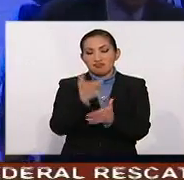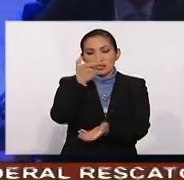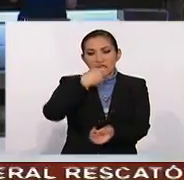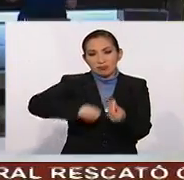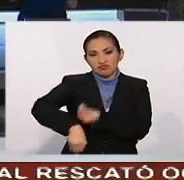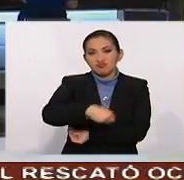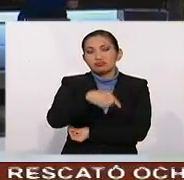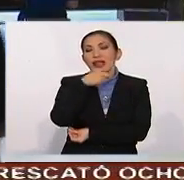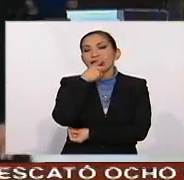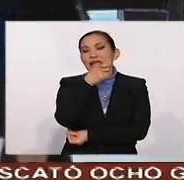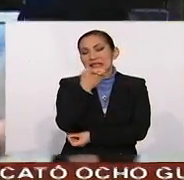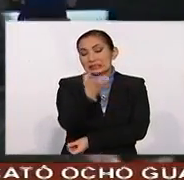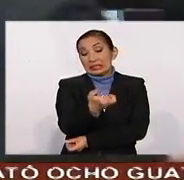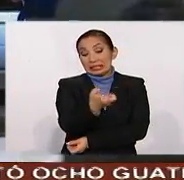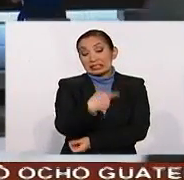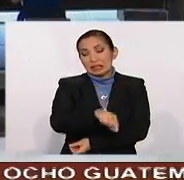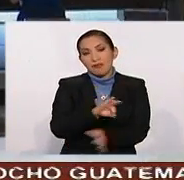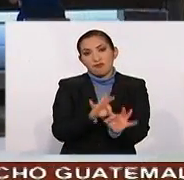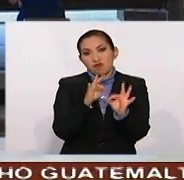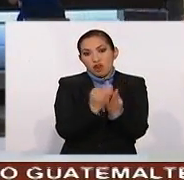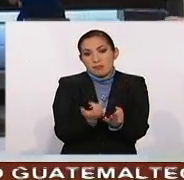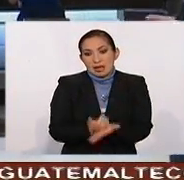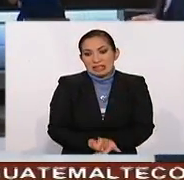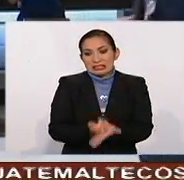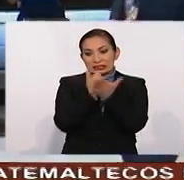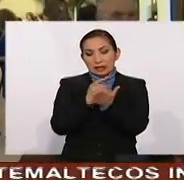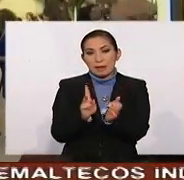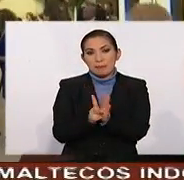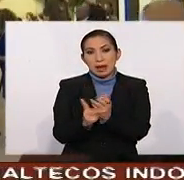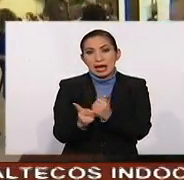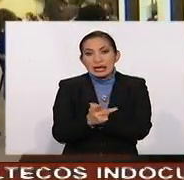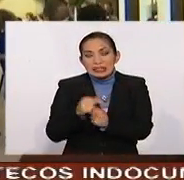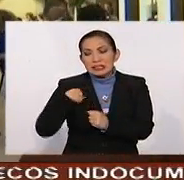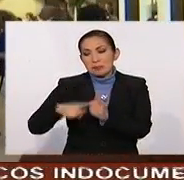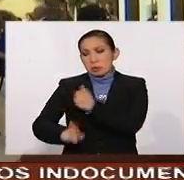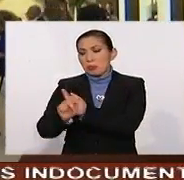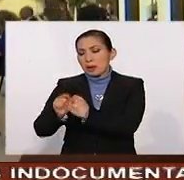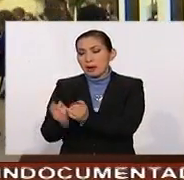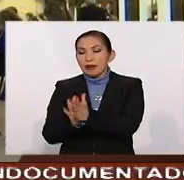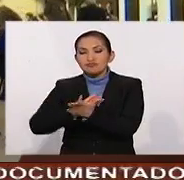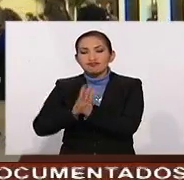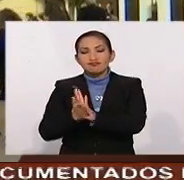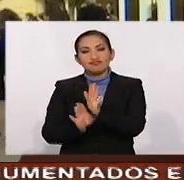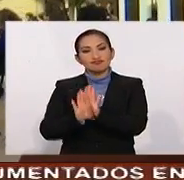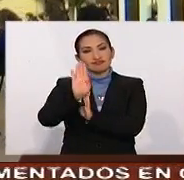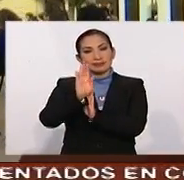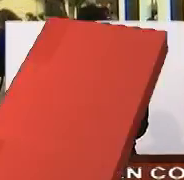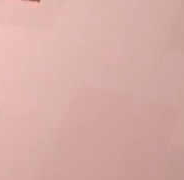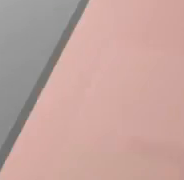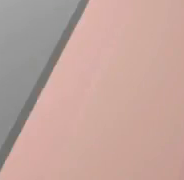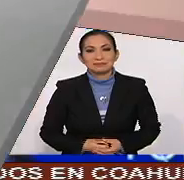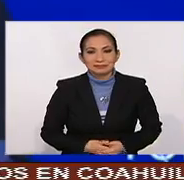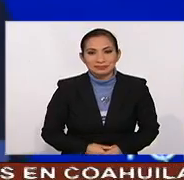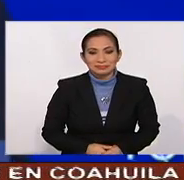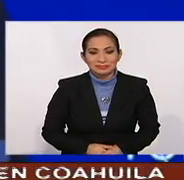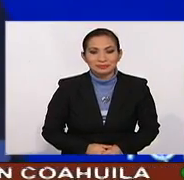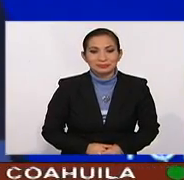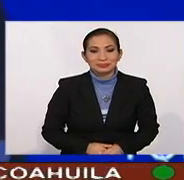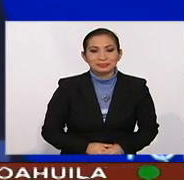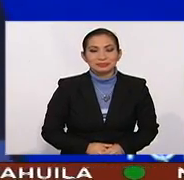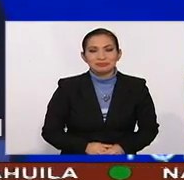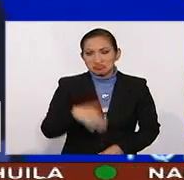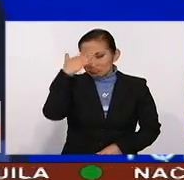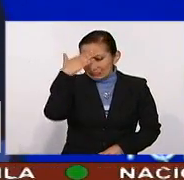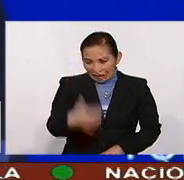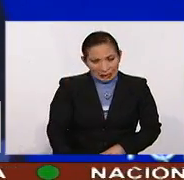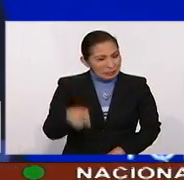capitales. Dijo que esta es la fórmula que permitirá a los países pasar de la crisis al crecimiento económico. Sabemos